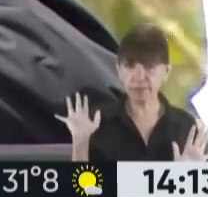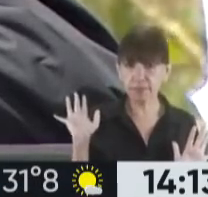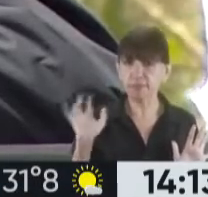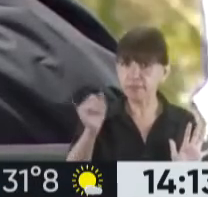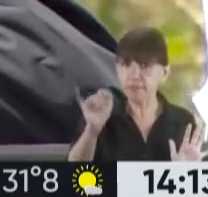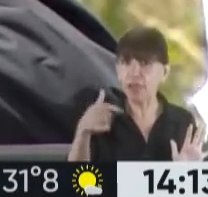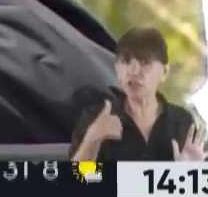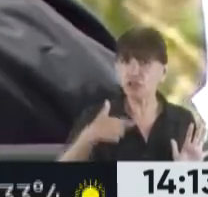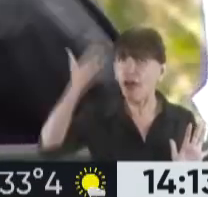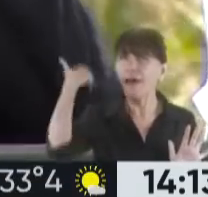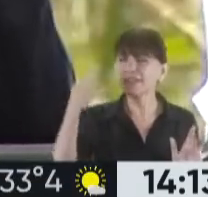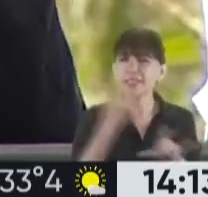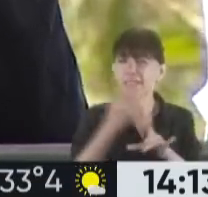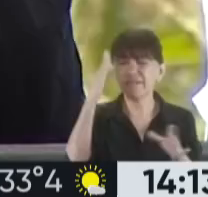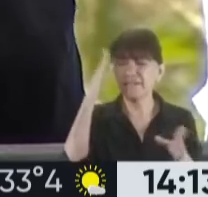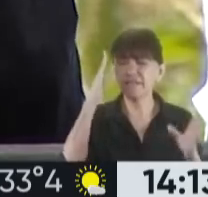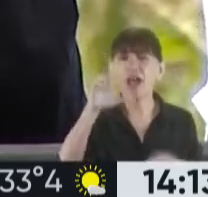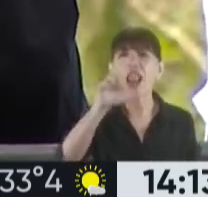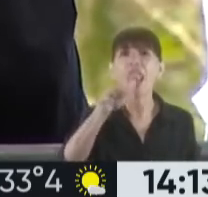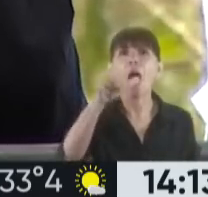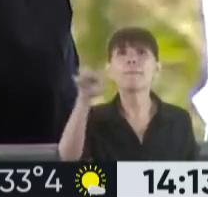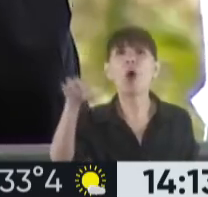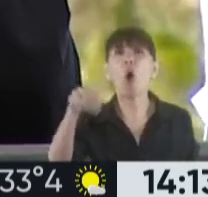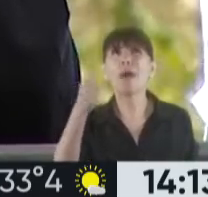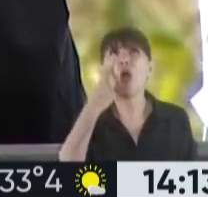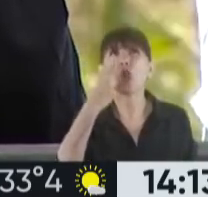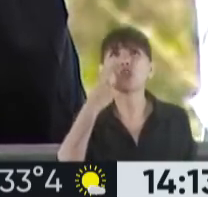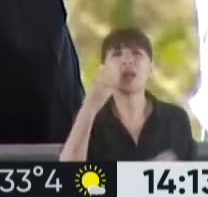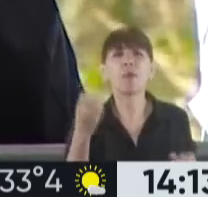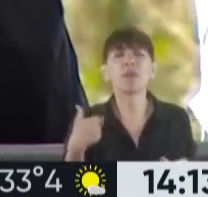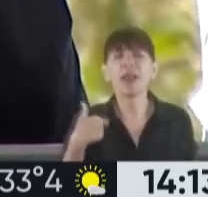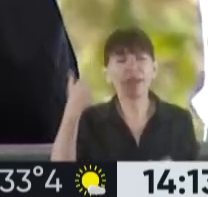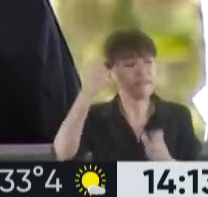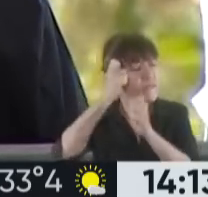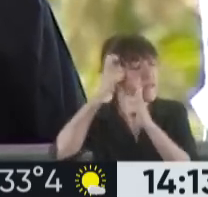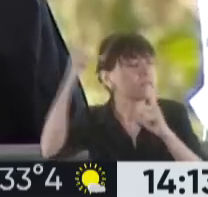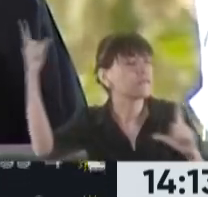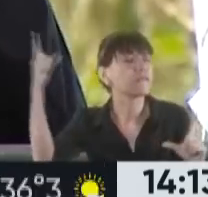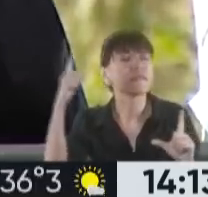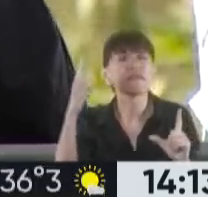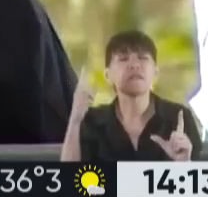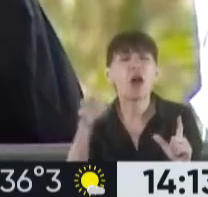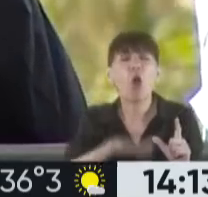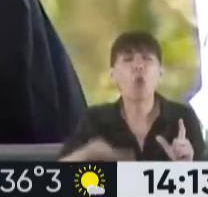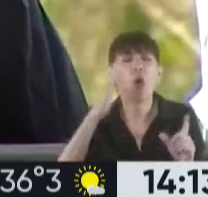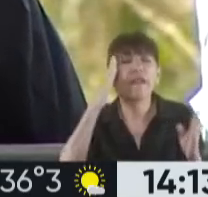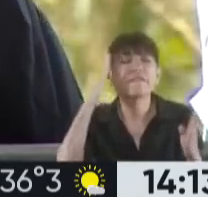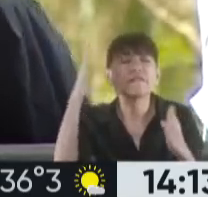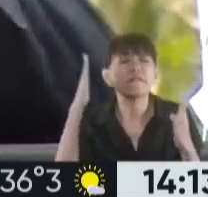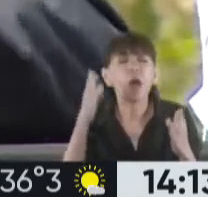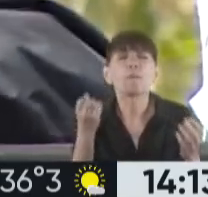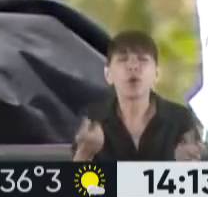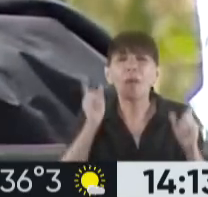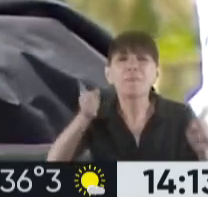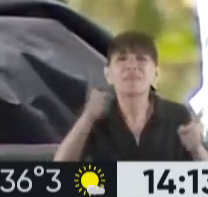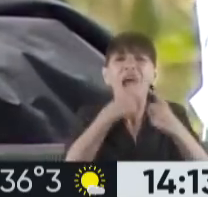que siempre quise hacerlo porque para mí fue un lugar de ensueño, el lugar del que hablaba la